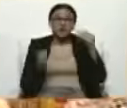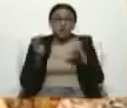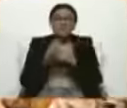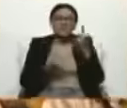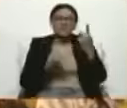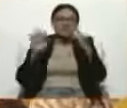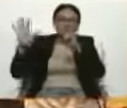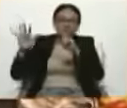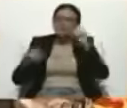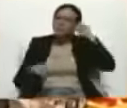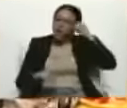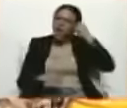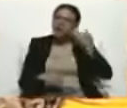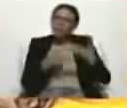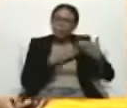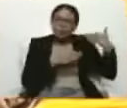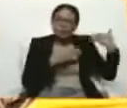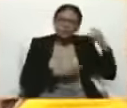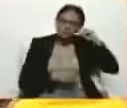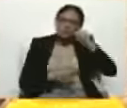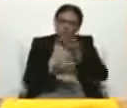2016.